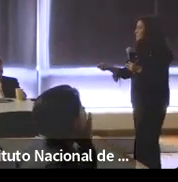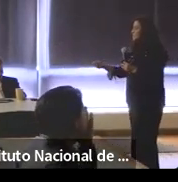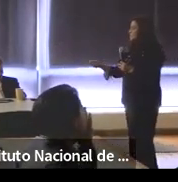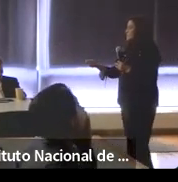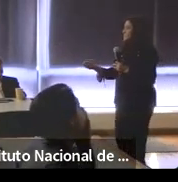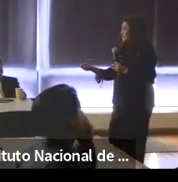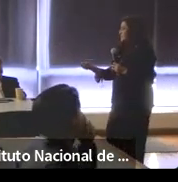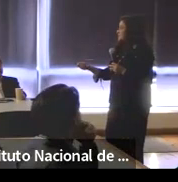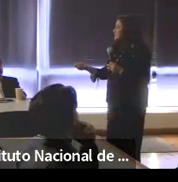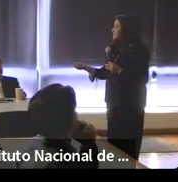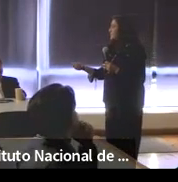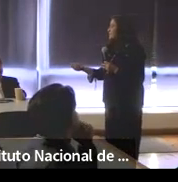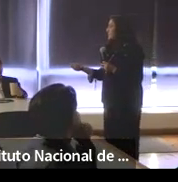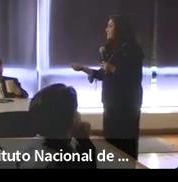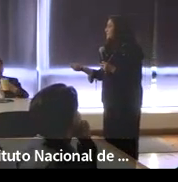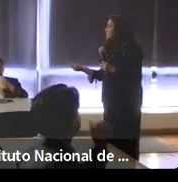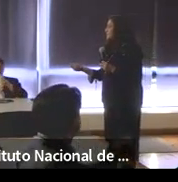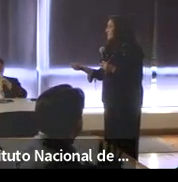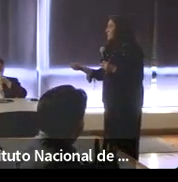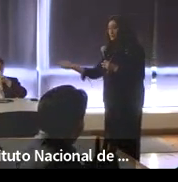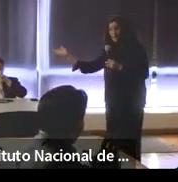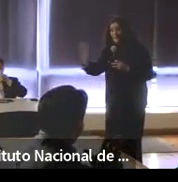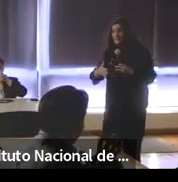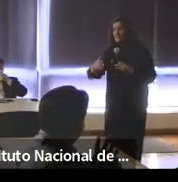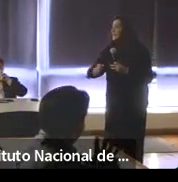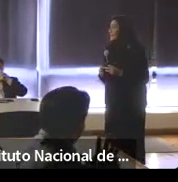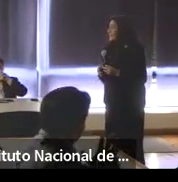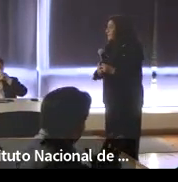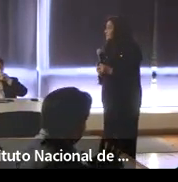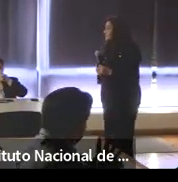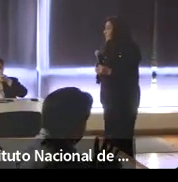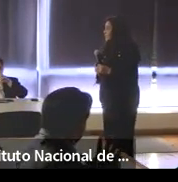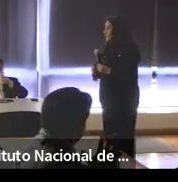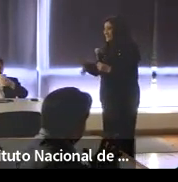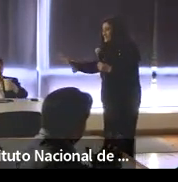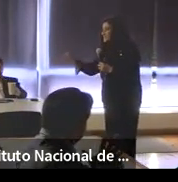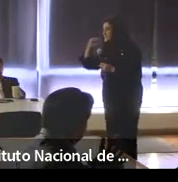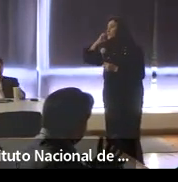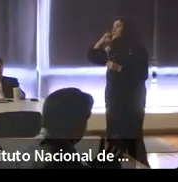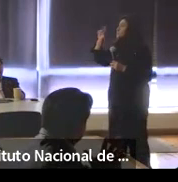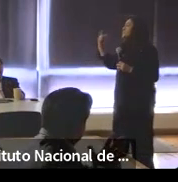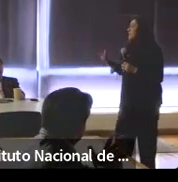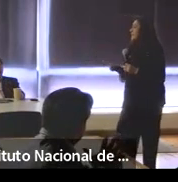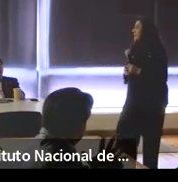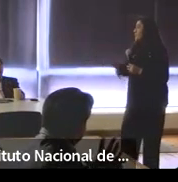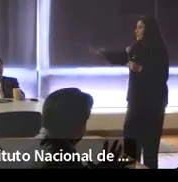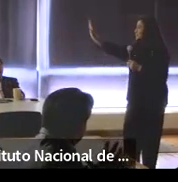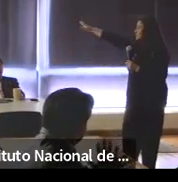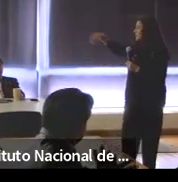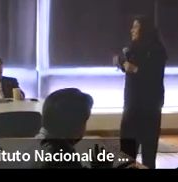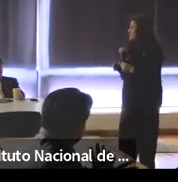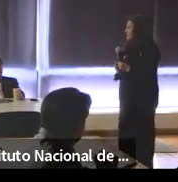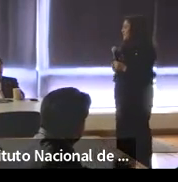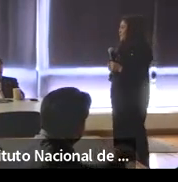minimización pues sentirse ofendida por sentirse relegada puede sentirse no escuchada aunque